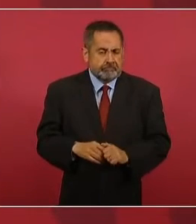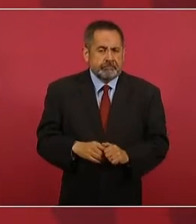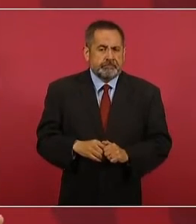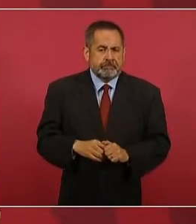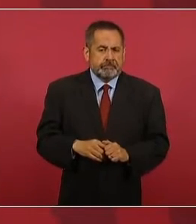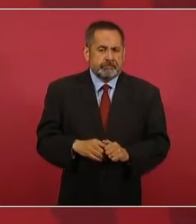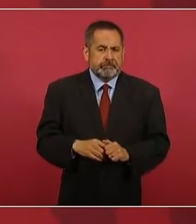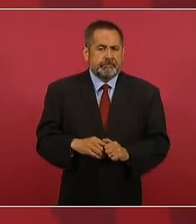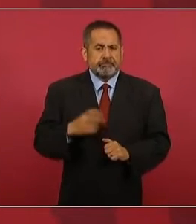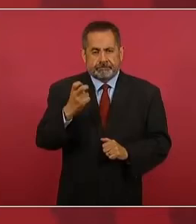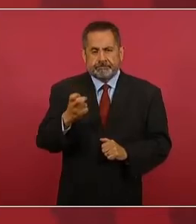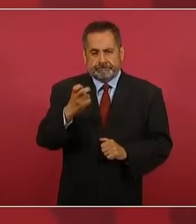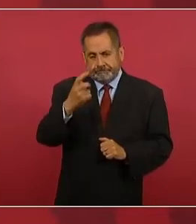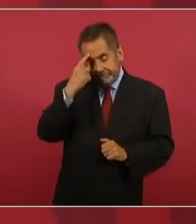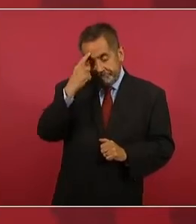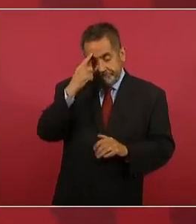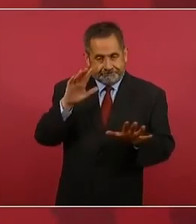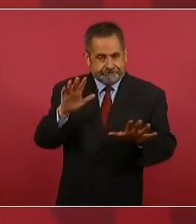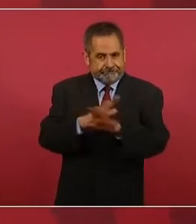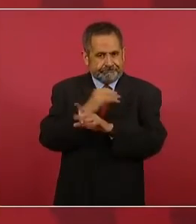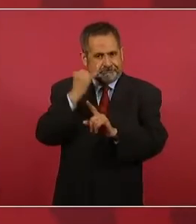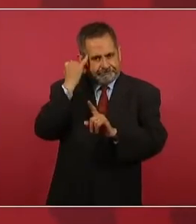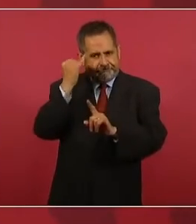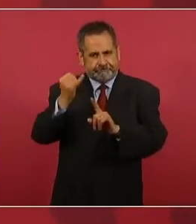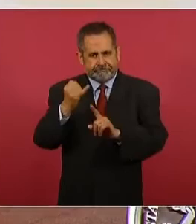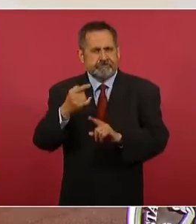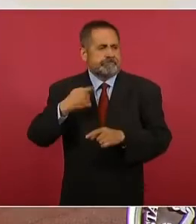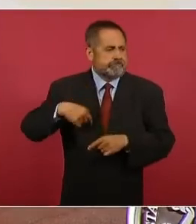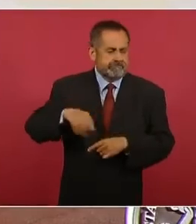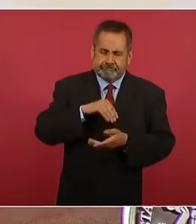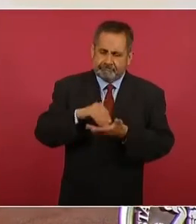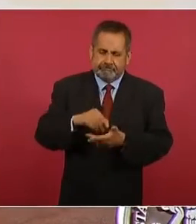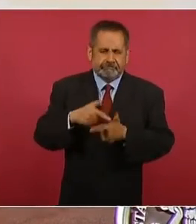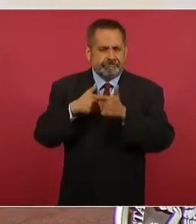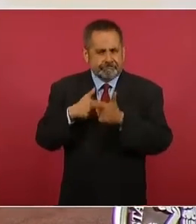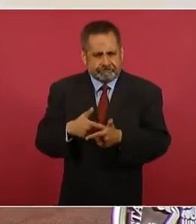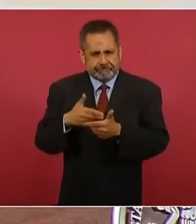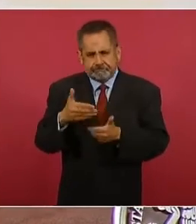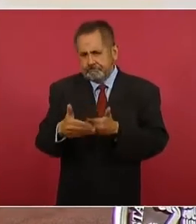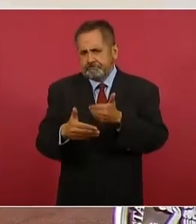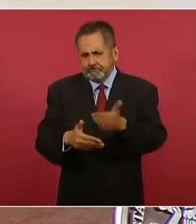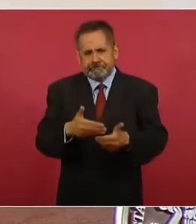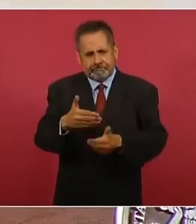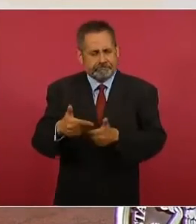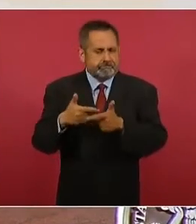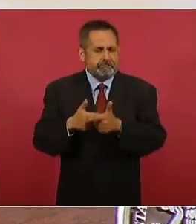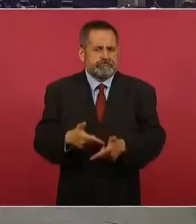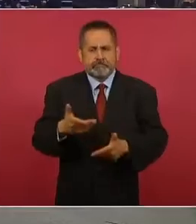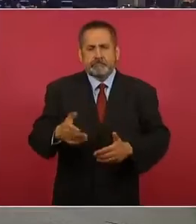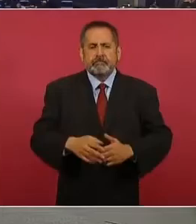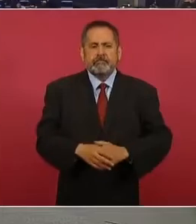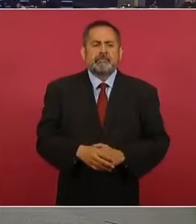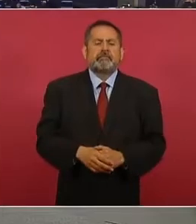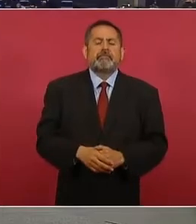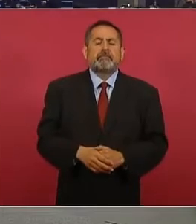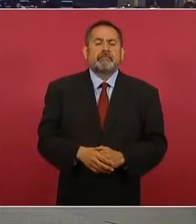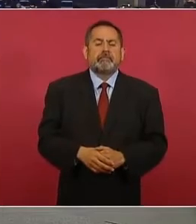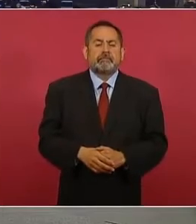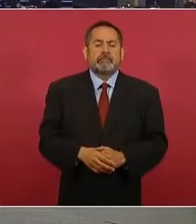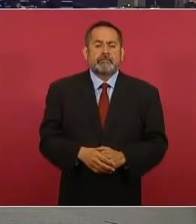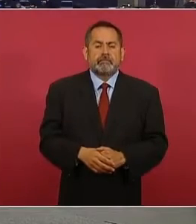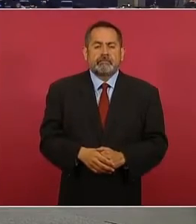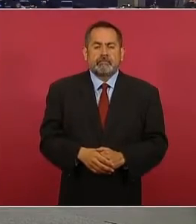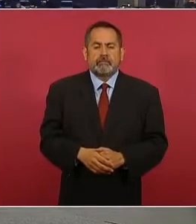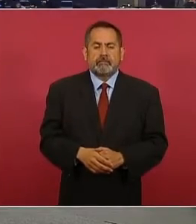ese es el cambio, vamos a seguir avanzando en ese propósito. Sobre el tema de la empresa DNB,